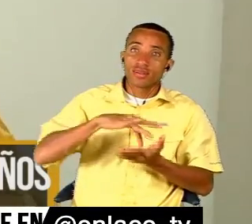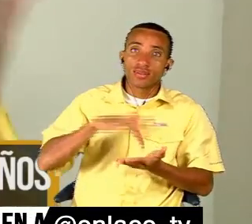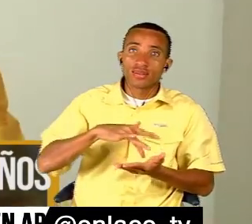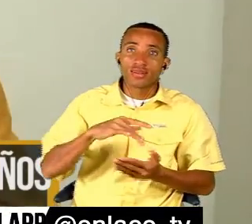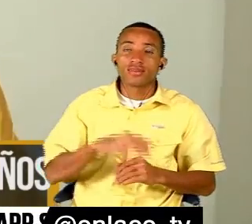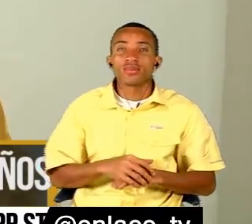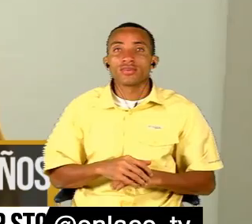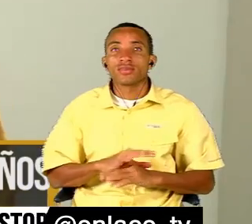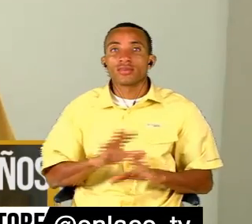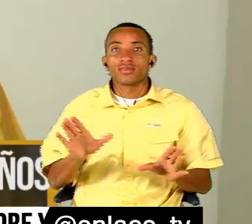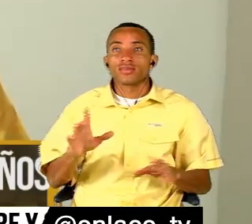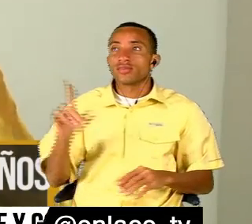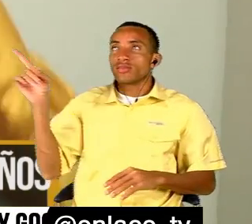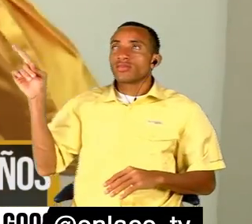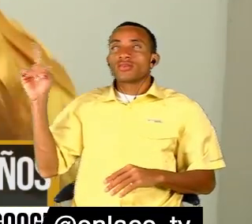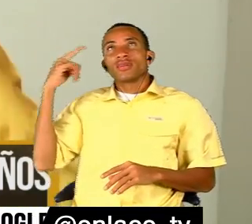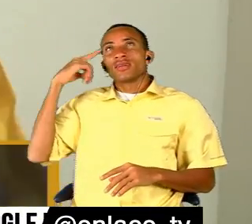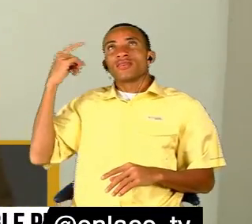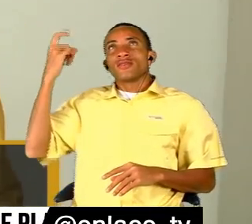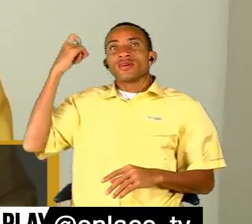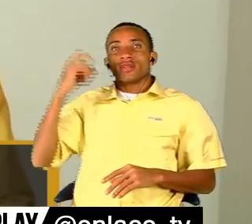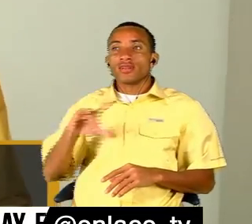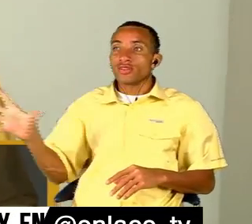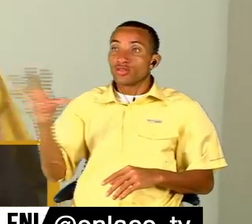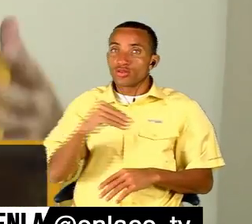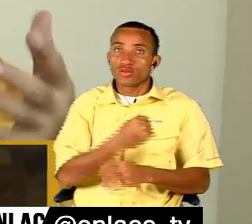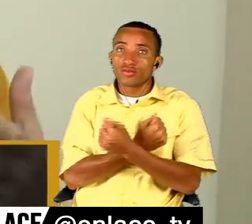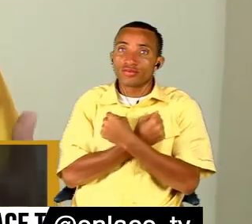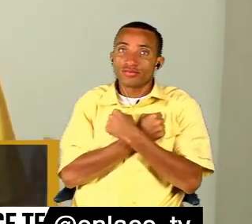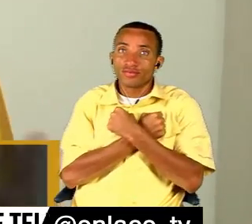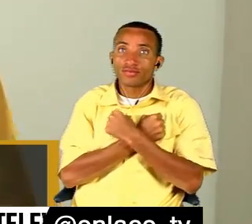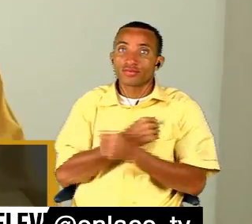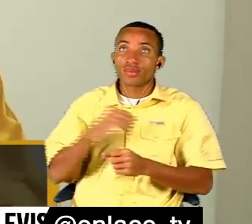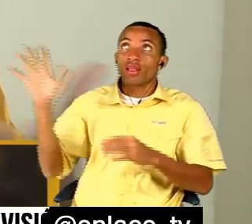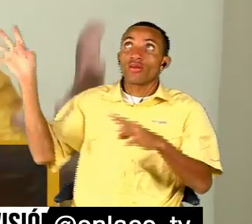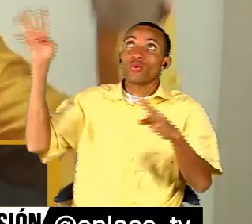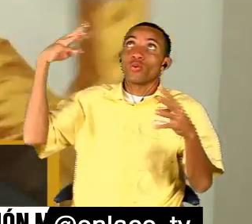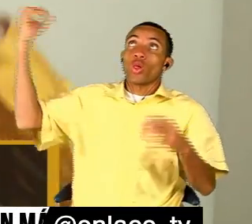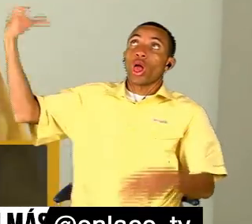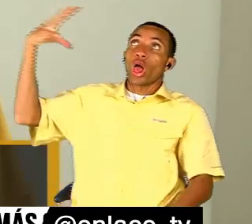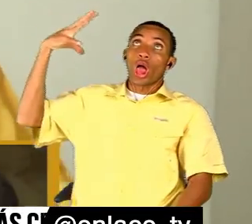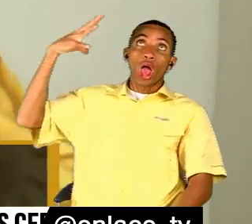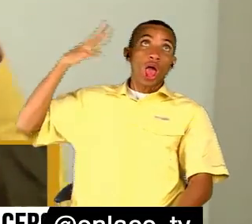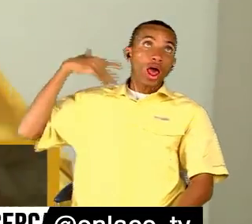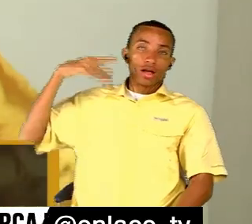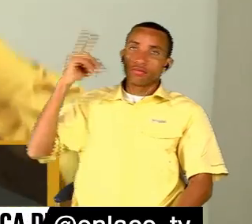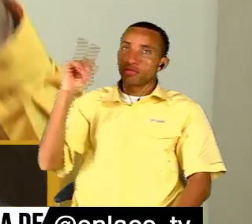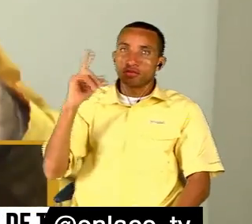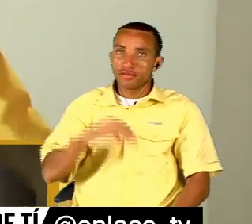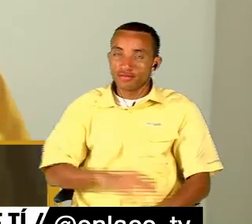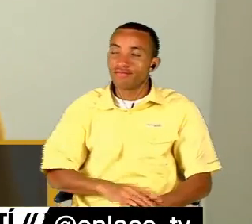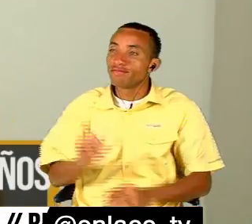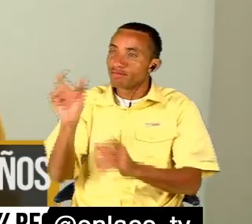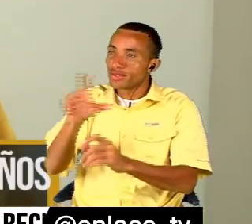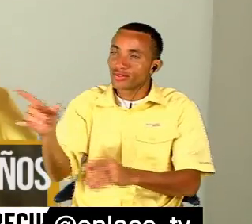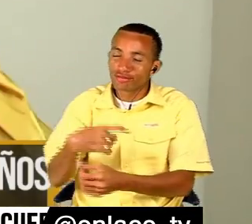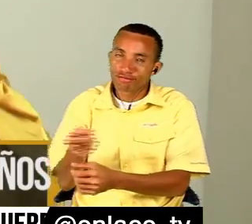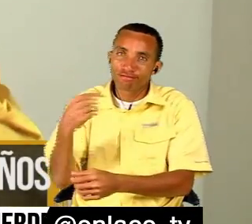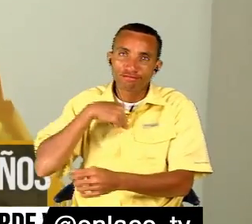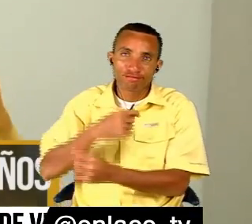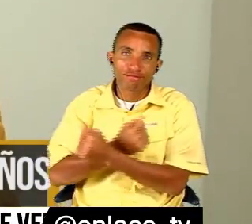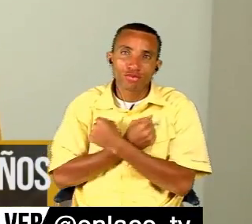no extraño mi tierra. El calor humano, sobre todo, no el calor sofocante, no, el calor humano es impresionante, de